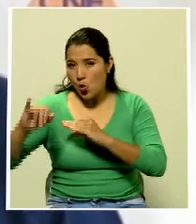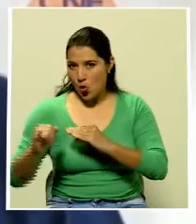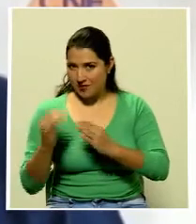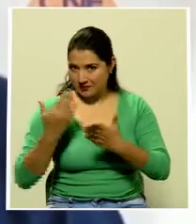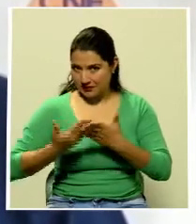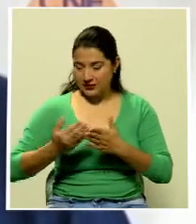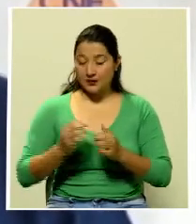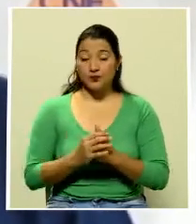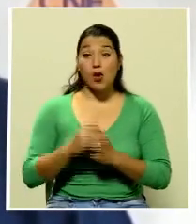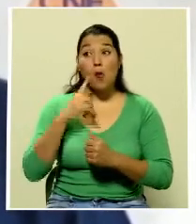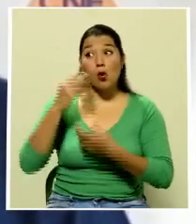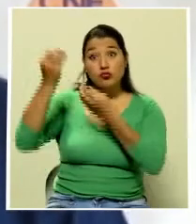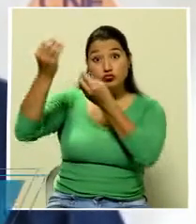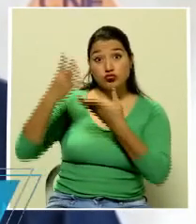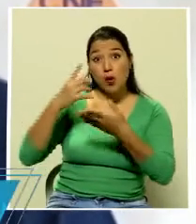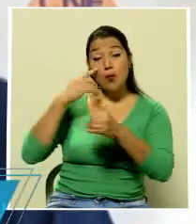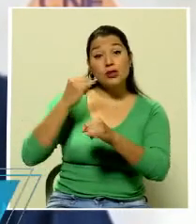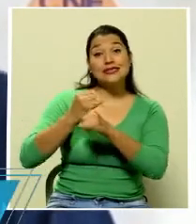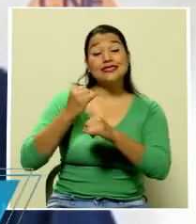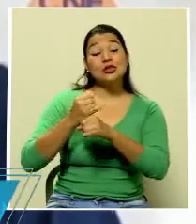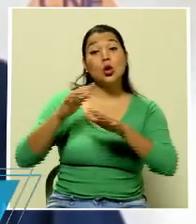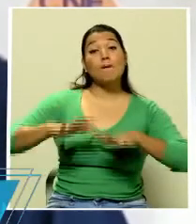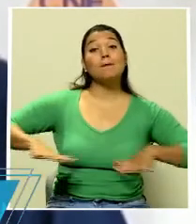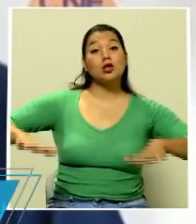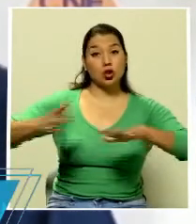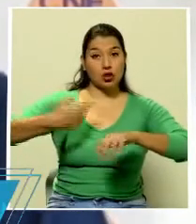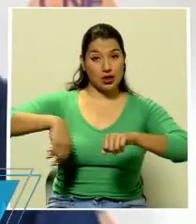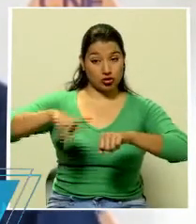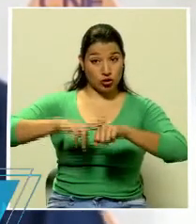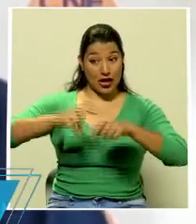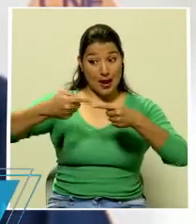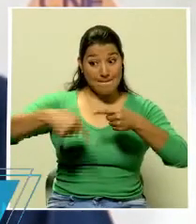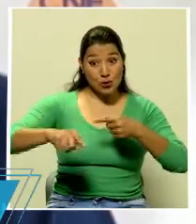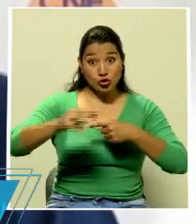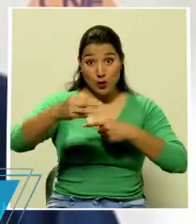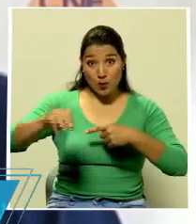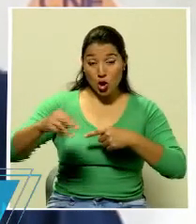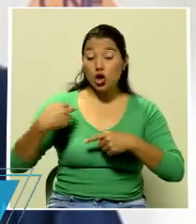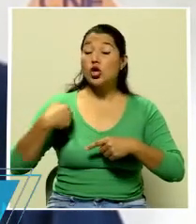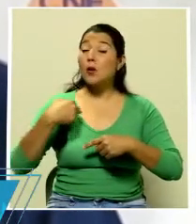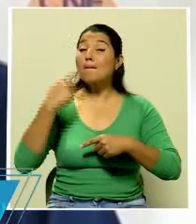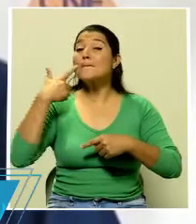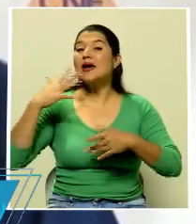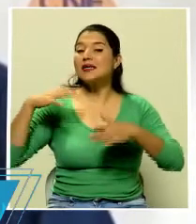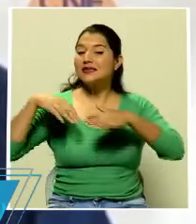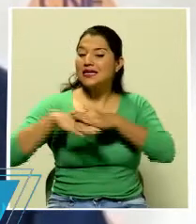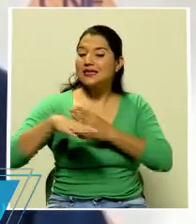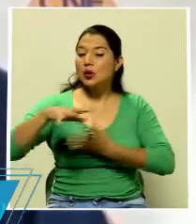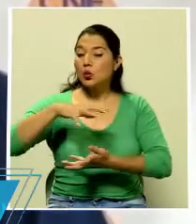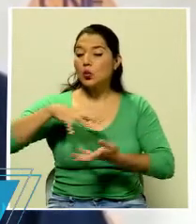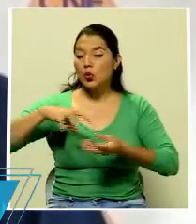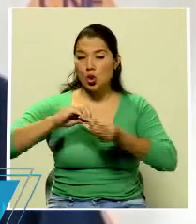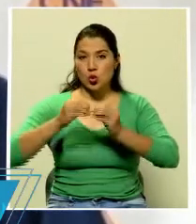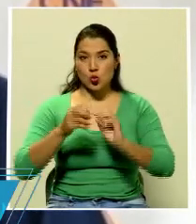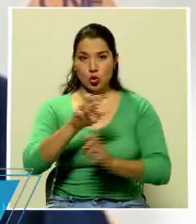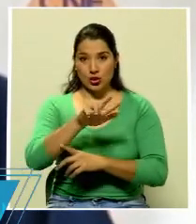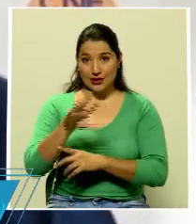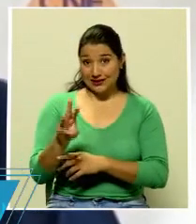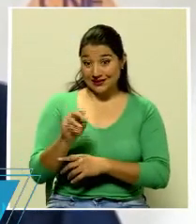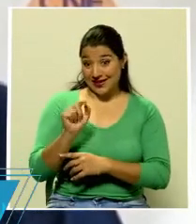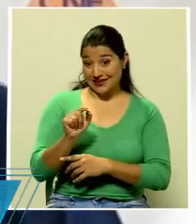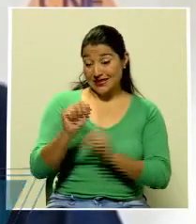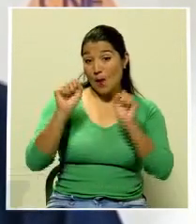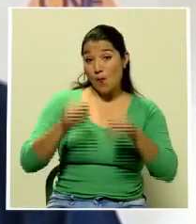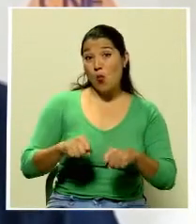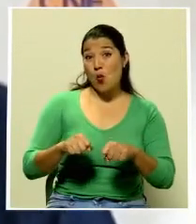recibido por parte del Instituto Meteorológico Nacional, el próximo miércoles tenemos el tránsito de la onda tropical número 36, que podría